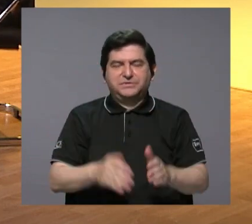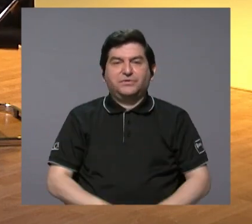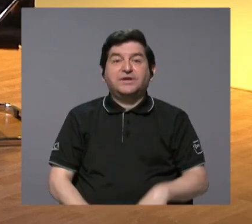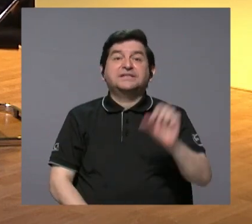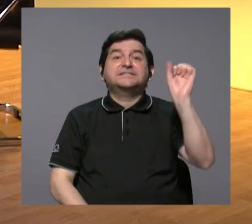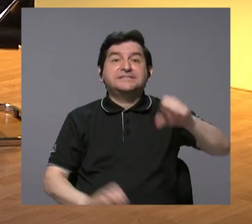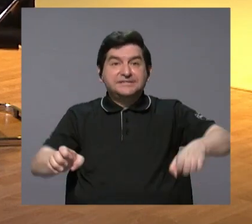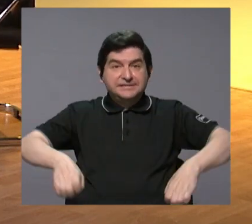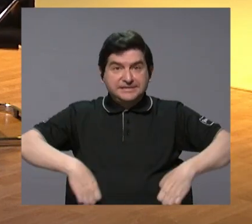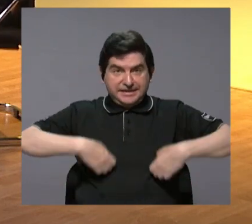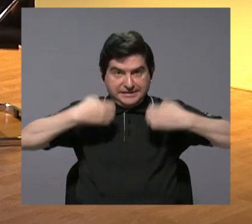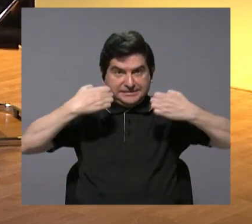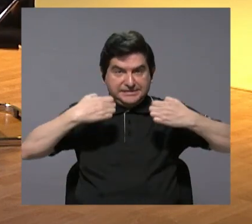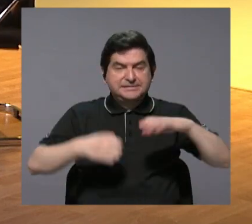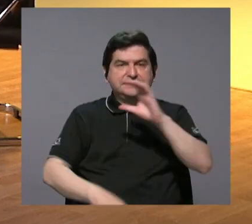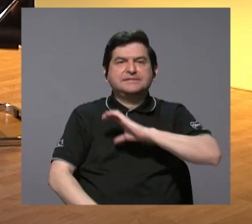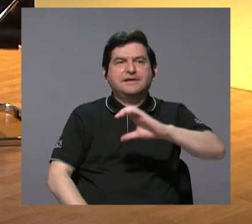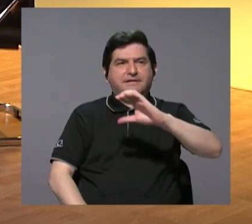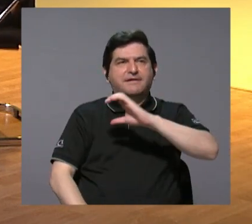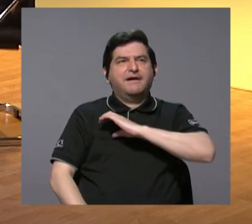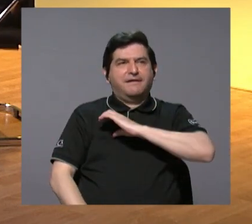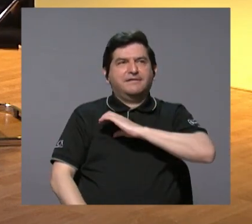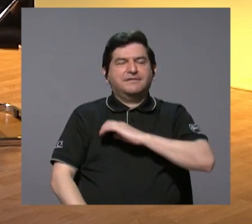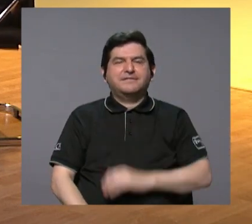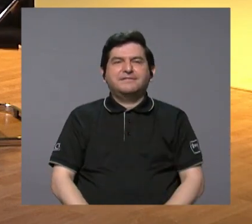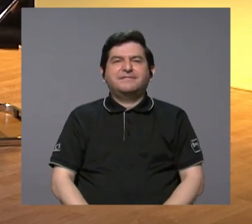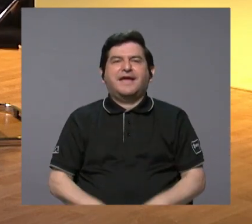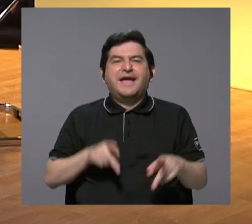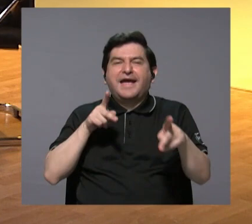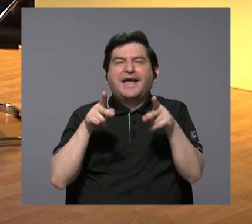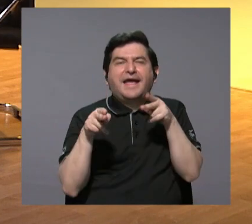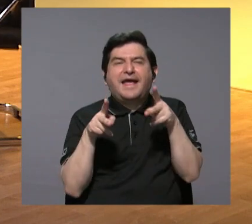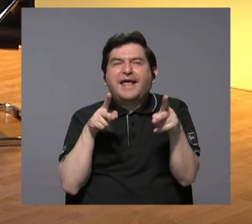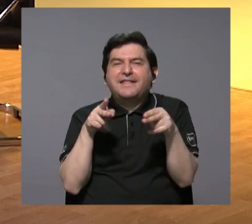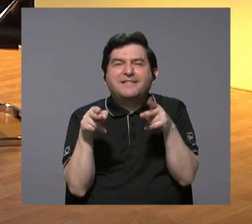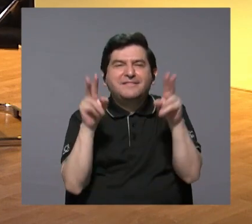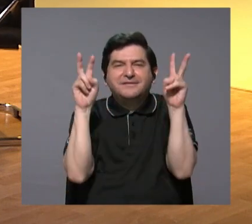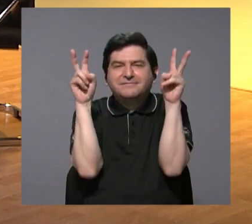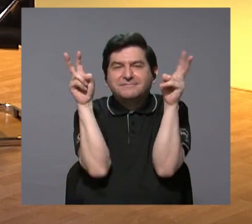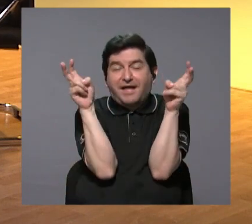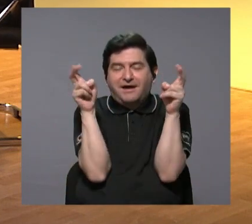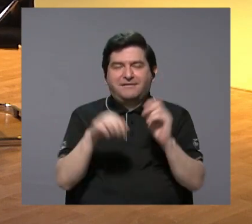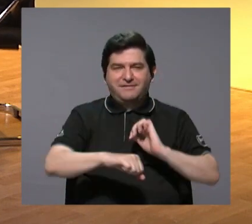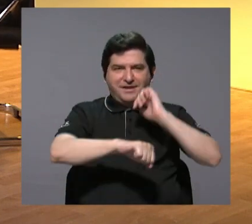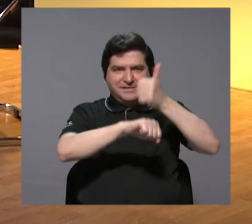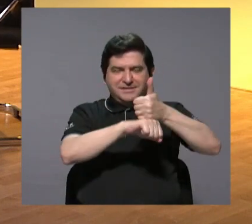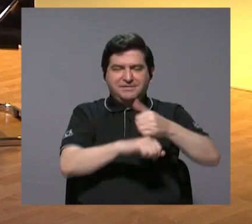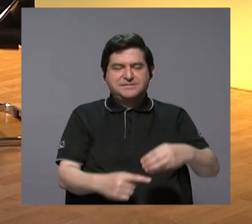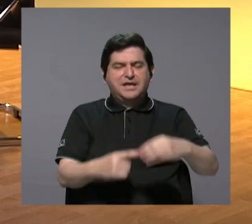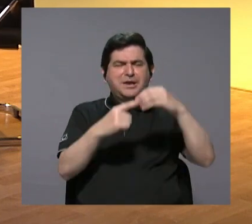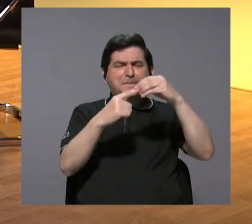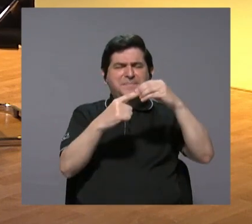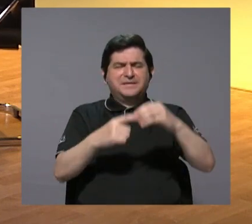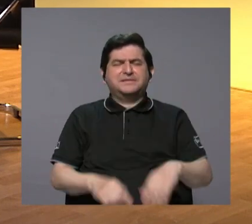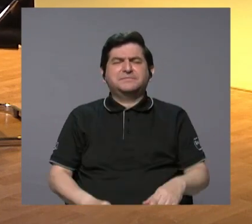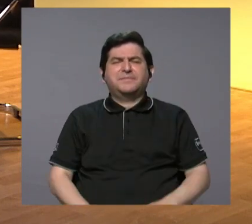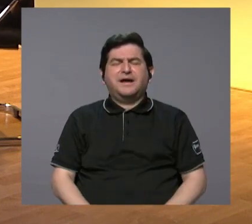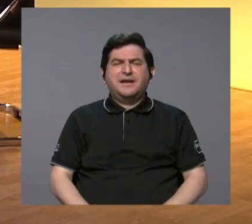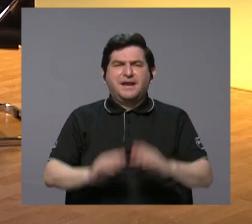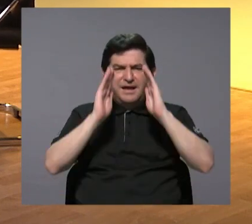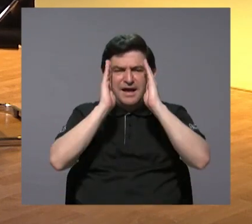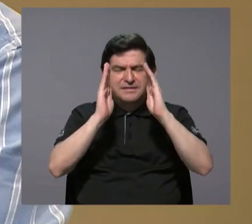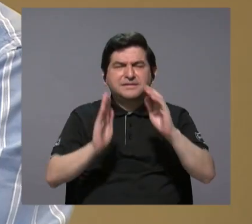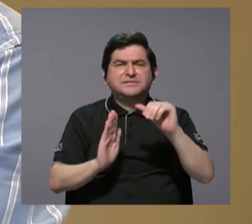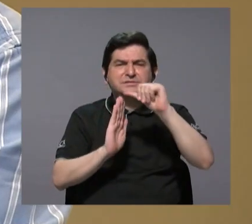hay un aspecto, llamémoslo de edición, en el sentido de establecer la prioridad de los diferentes artículos. Entonces